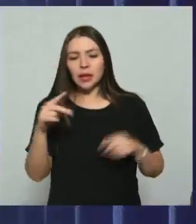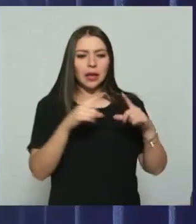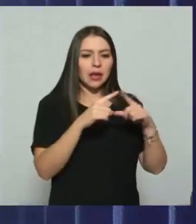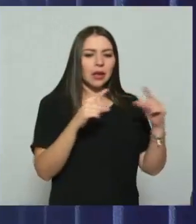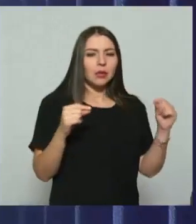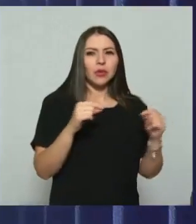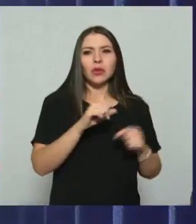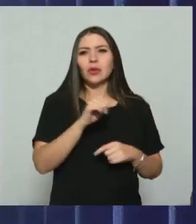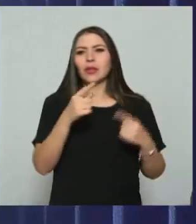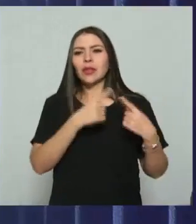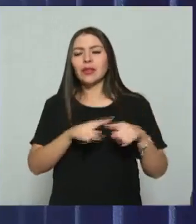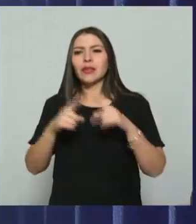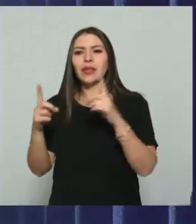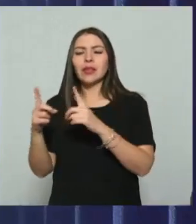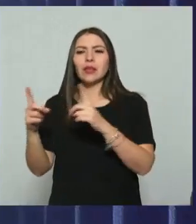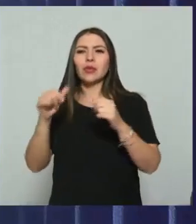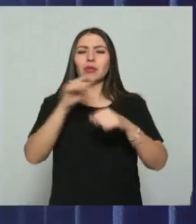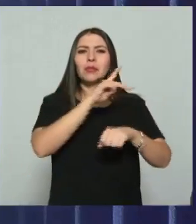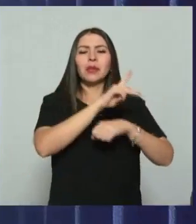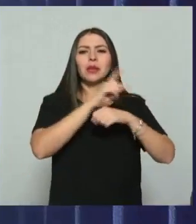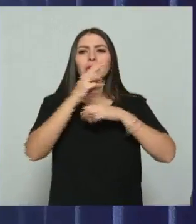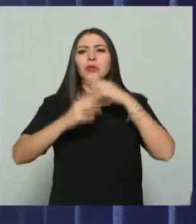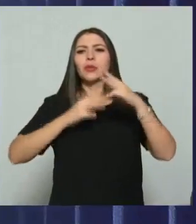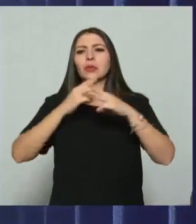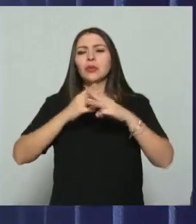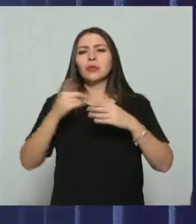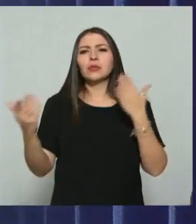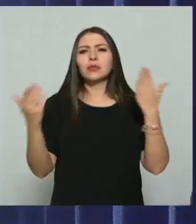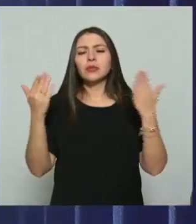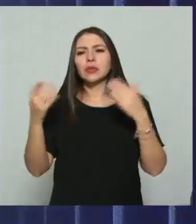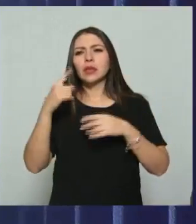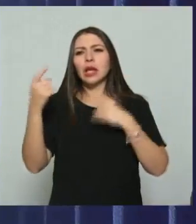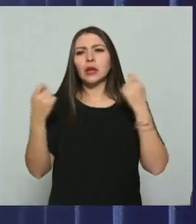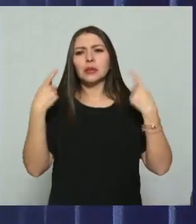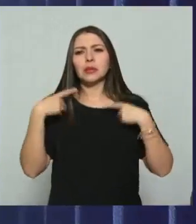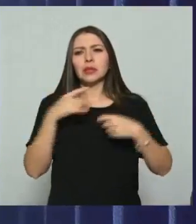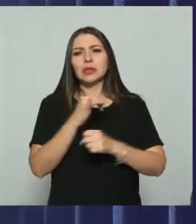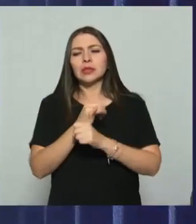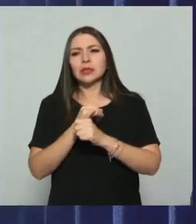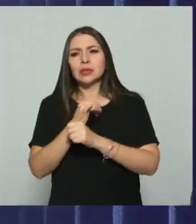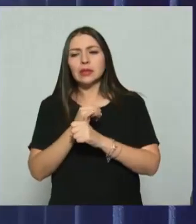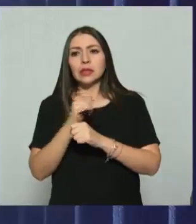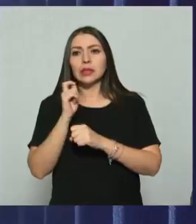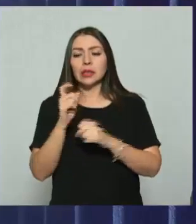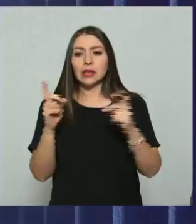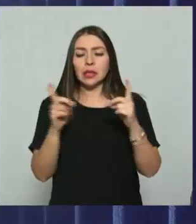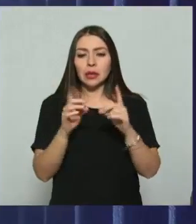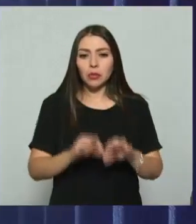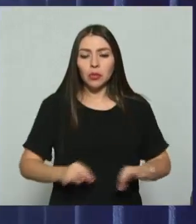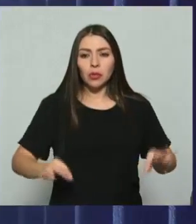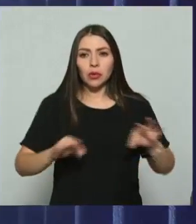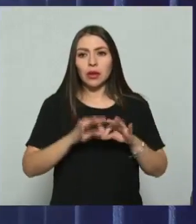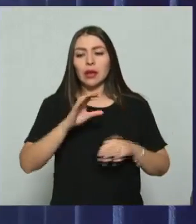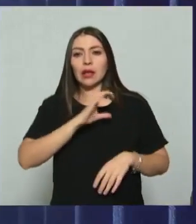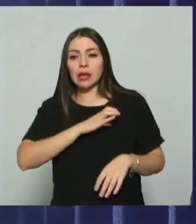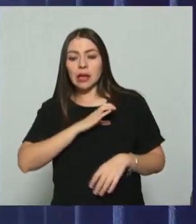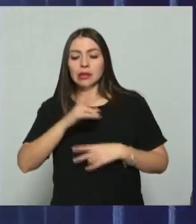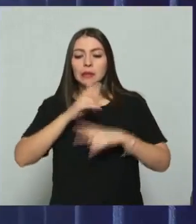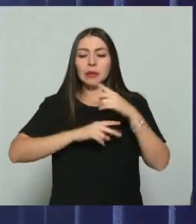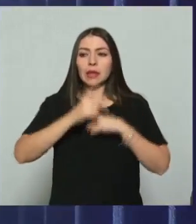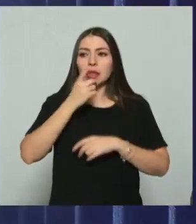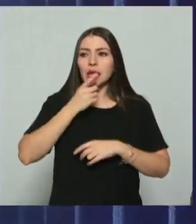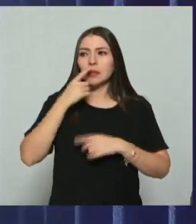mediterránea, con dietas de otros países del mundo? Muchos han investigado de si la dieta es un factor importante para el cáncer o diabetes,